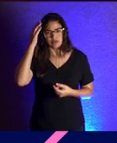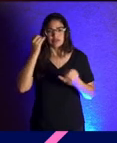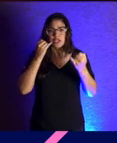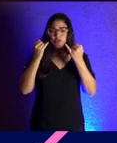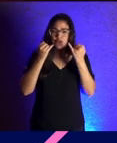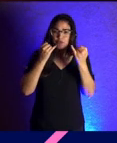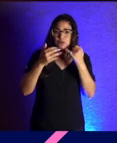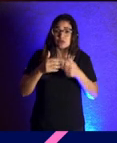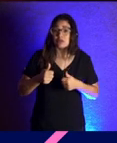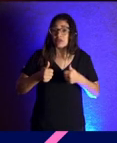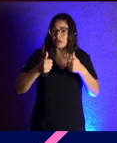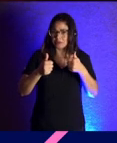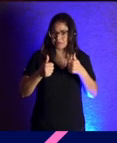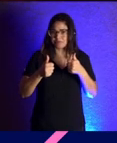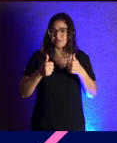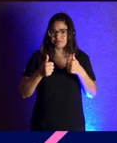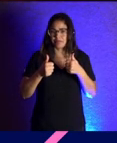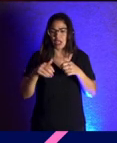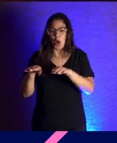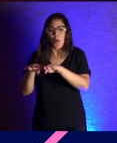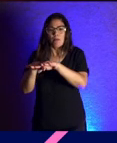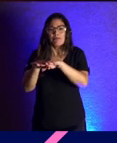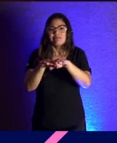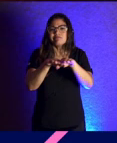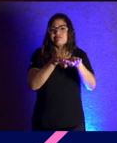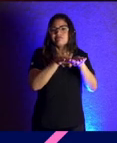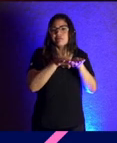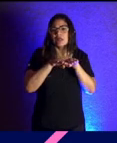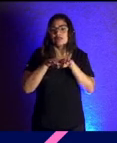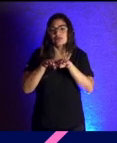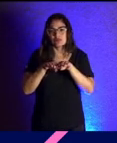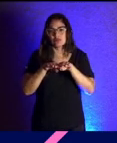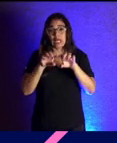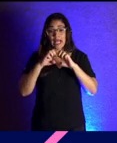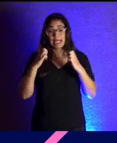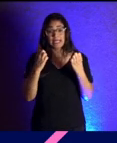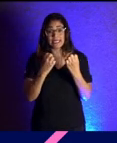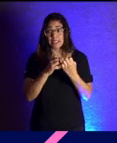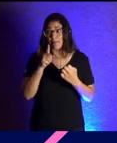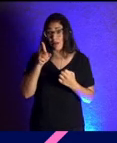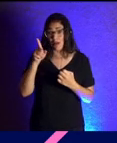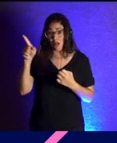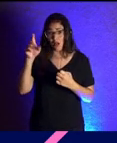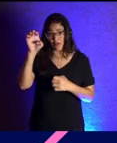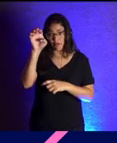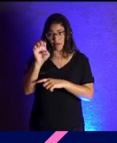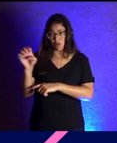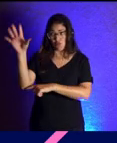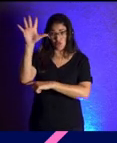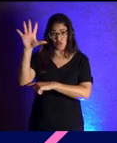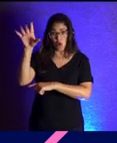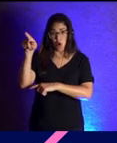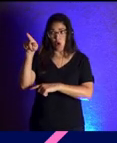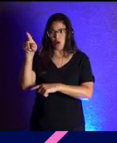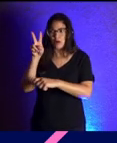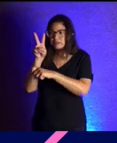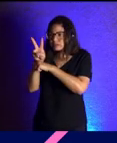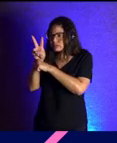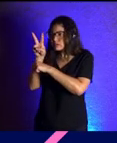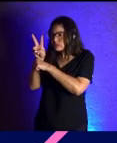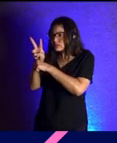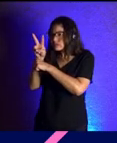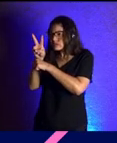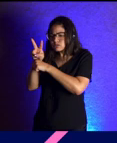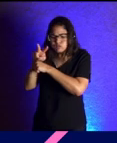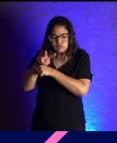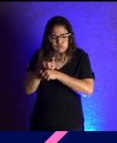Este es un ejercicio del equipo que está en Europa, empezó a monitorear, a la Unión monitoreando mucho el tema